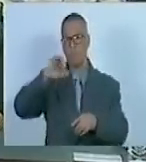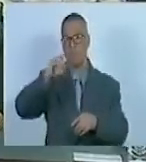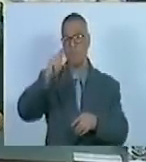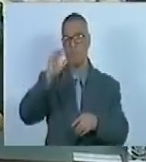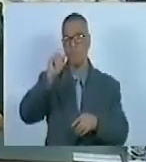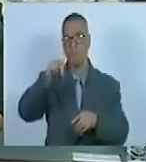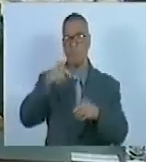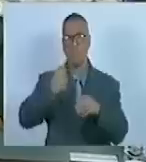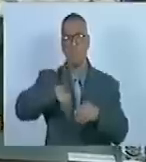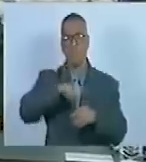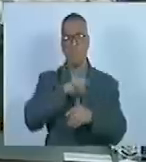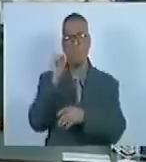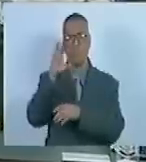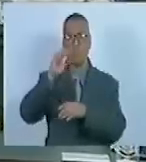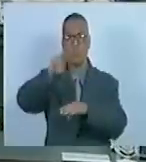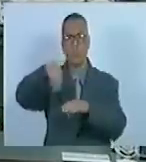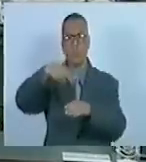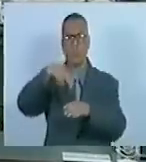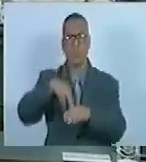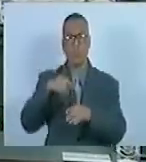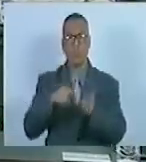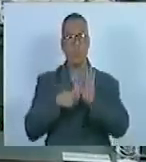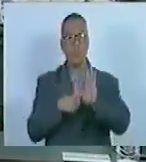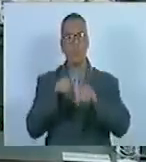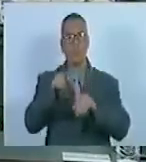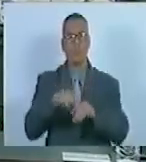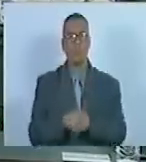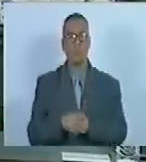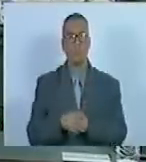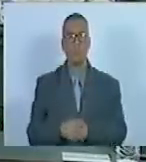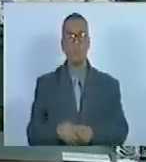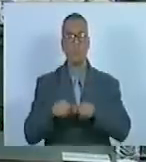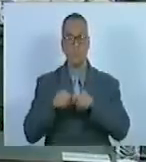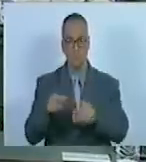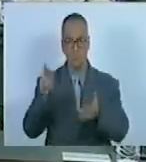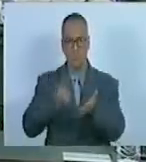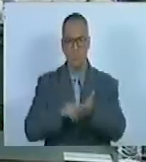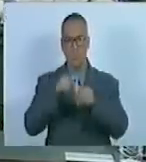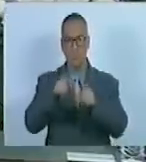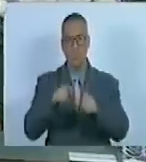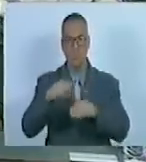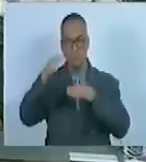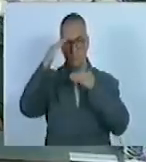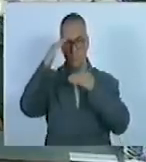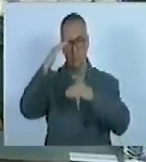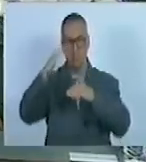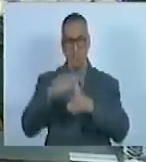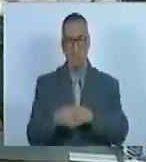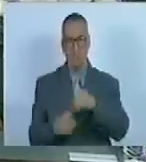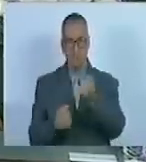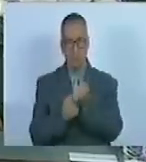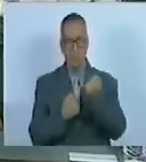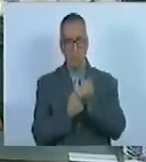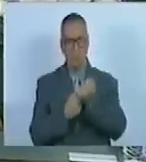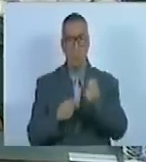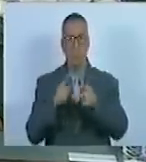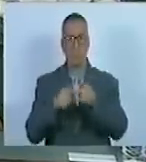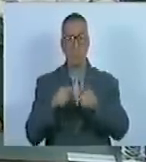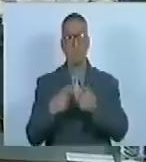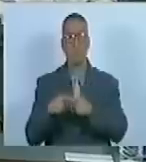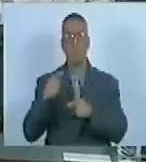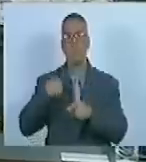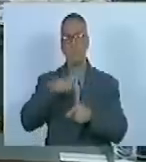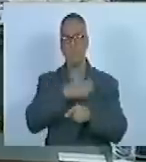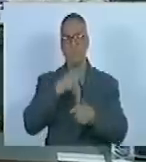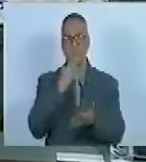en la Asamblea Nacional proponemos ratificar ese saludo y ese apoyo, ese respaldo invariable